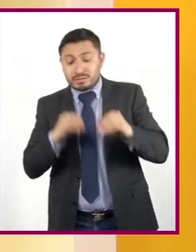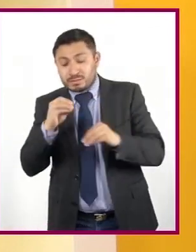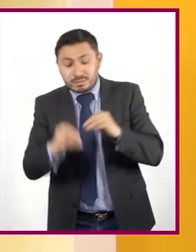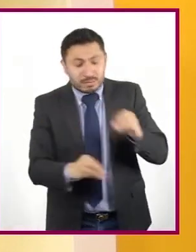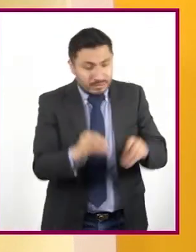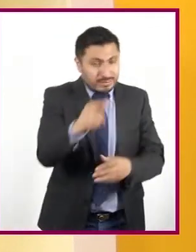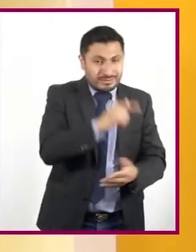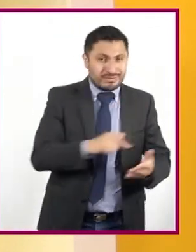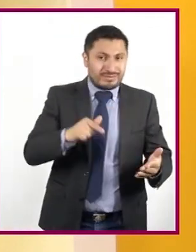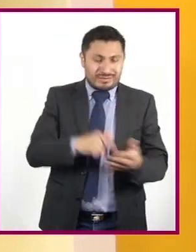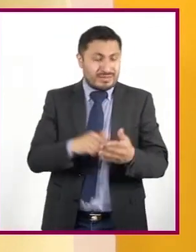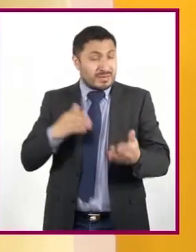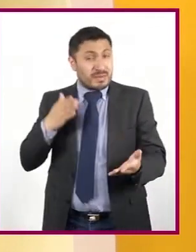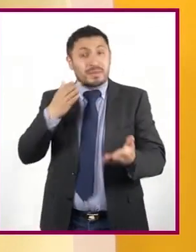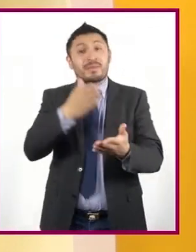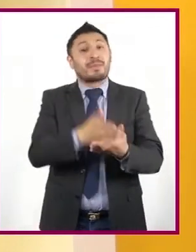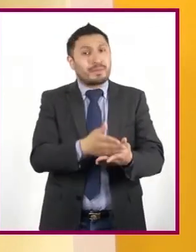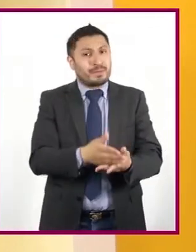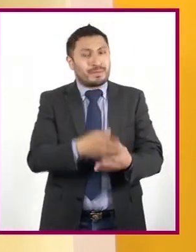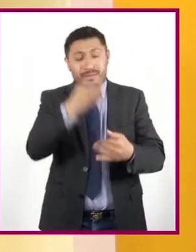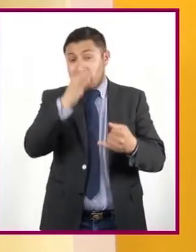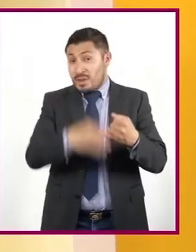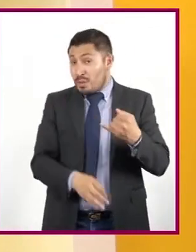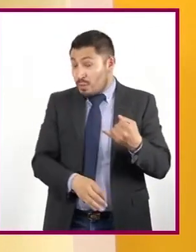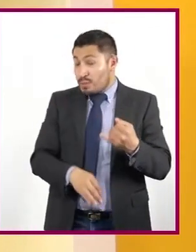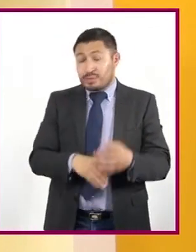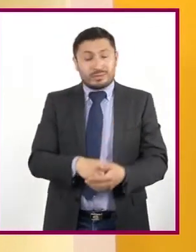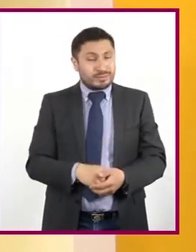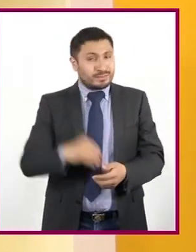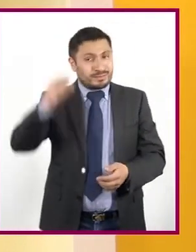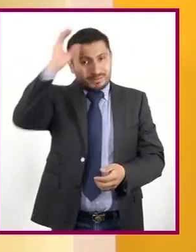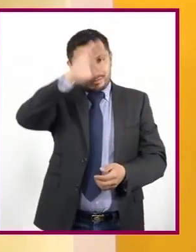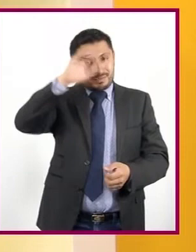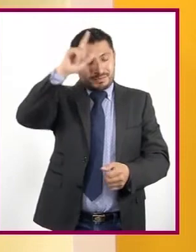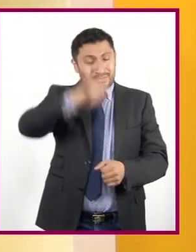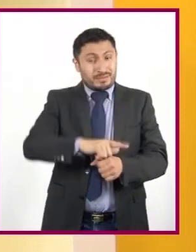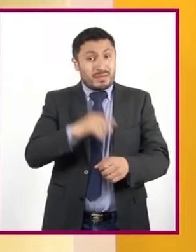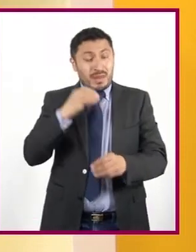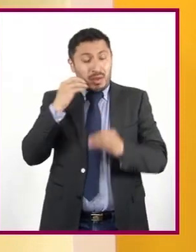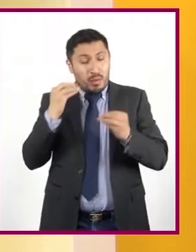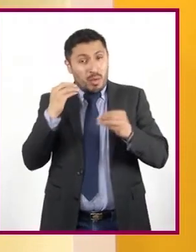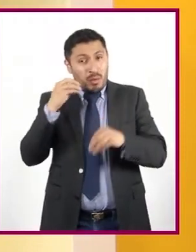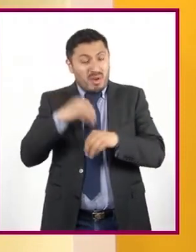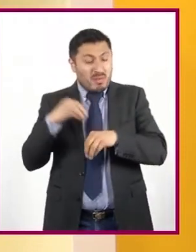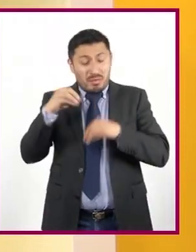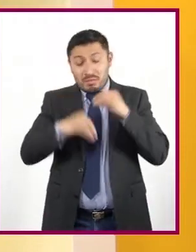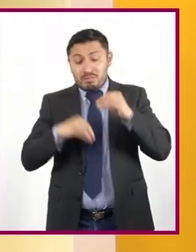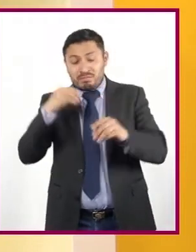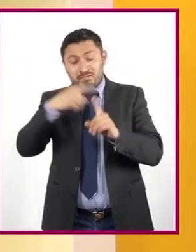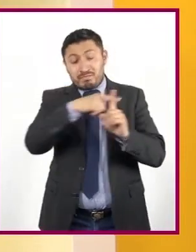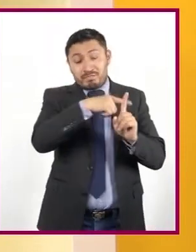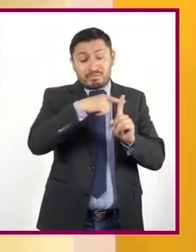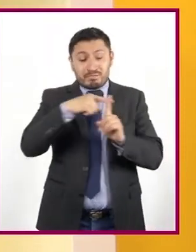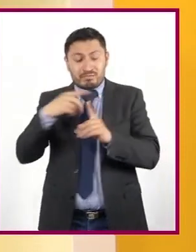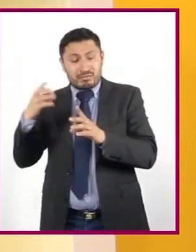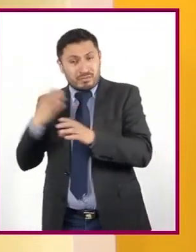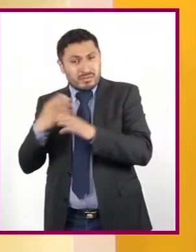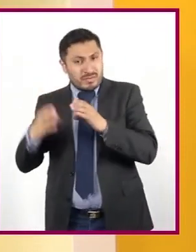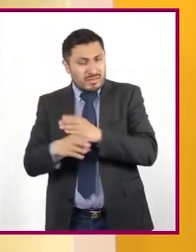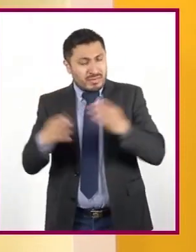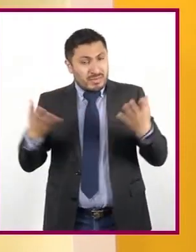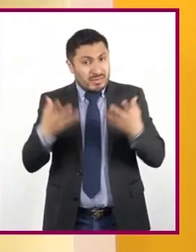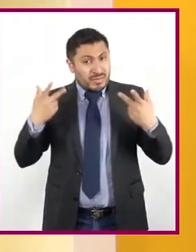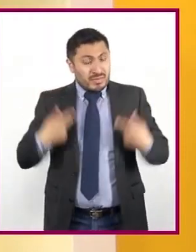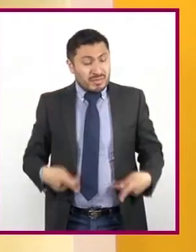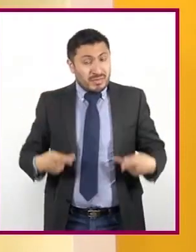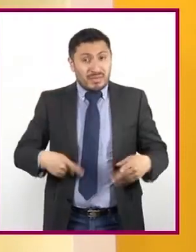de los lugares donde migran. Finalmente, la cultura es la suma de muchas creaciones humanas, como la música, la